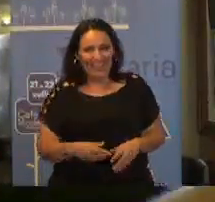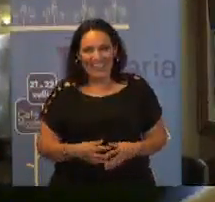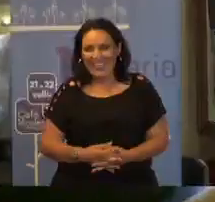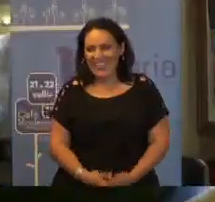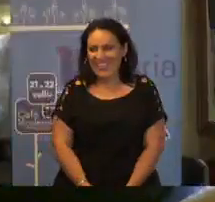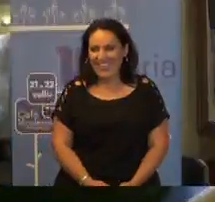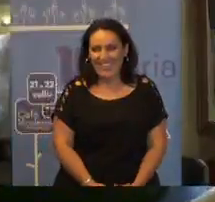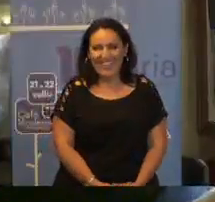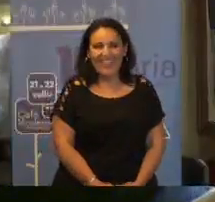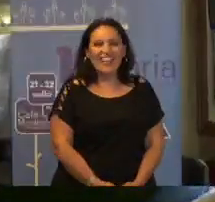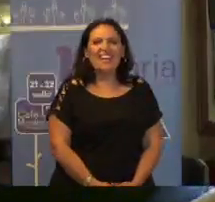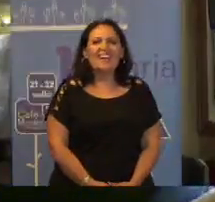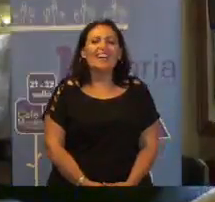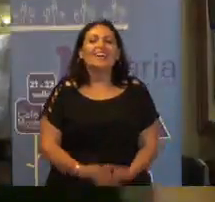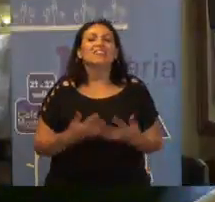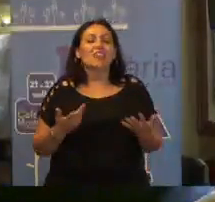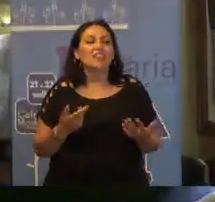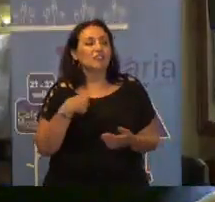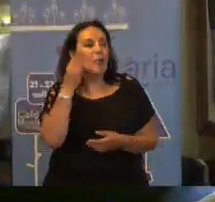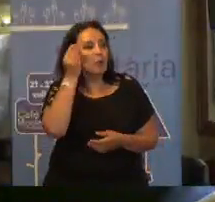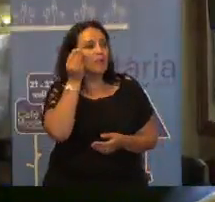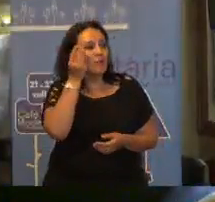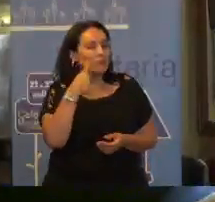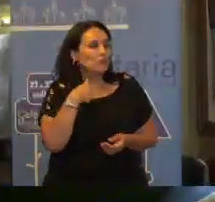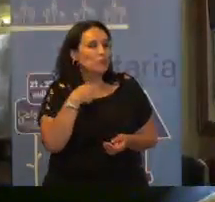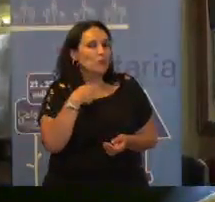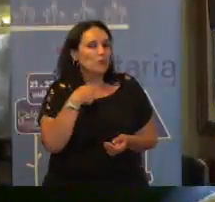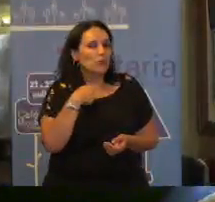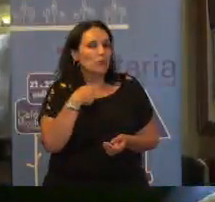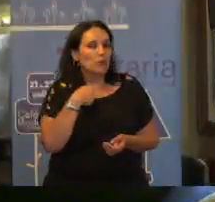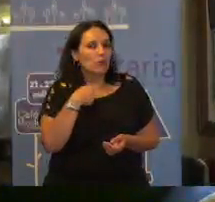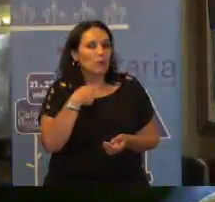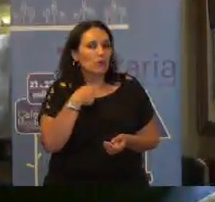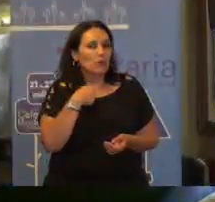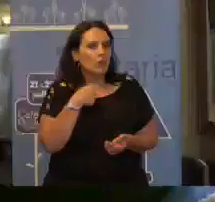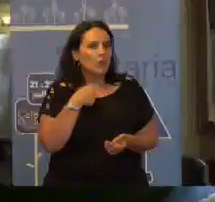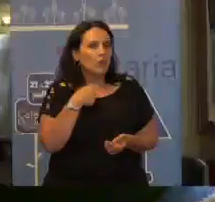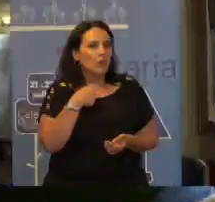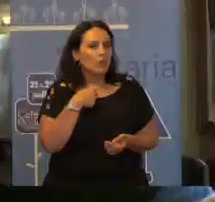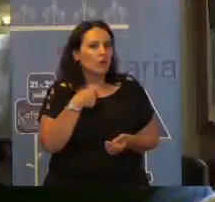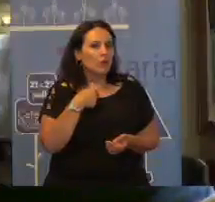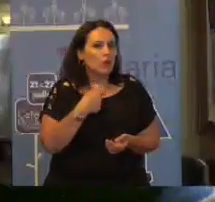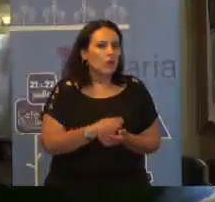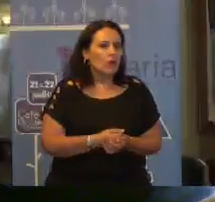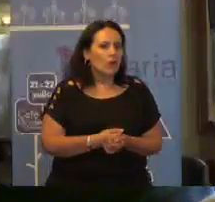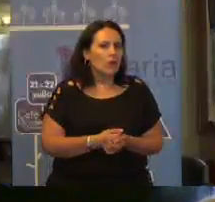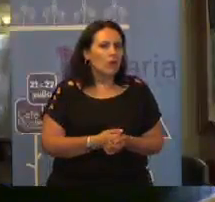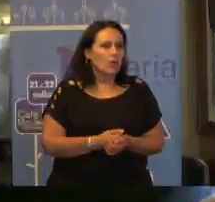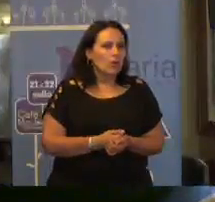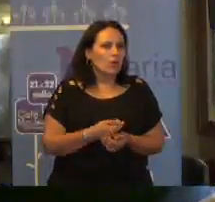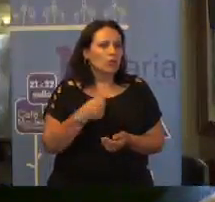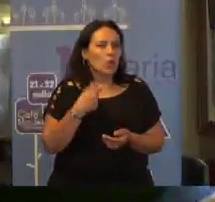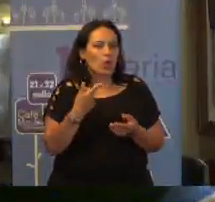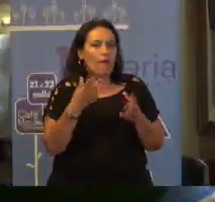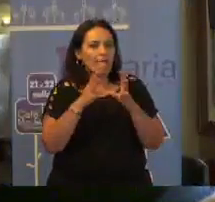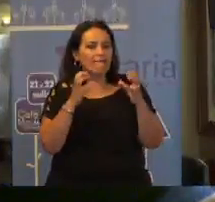A medias. Vale. É dicir, me parece que o fixese de César e de Mariquiña son fantásticos. Enhoraboa, de verdad. Non só